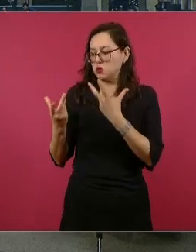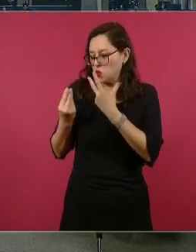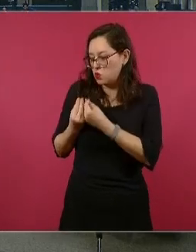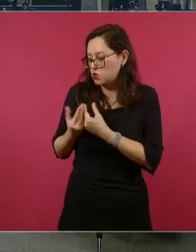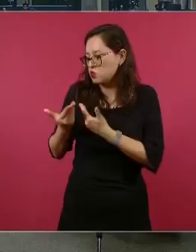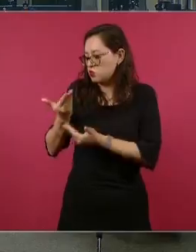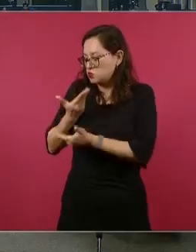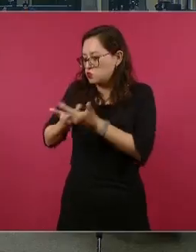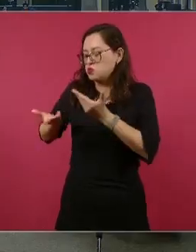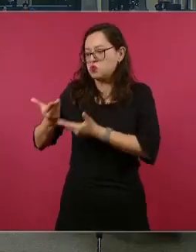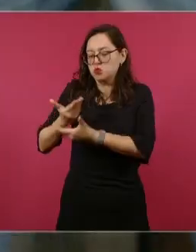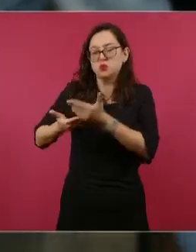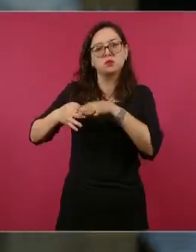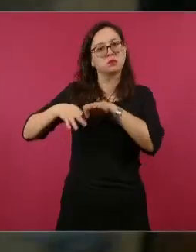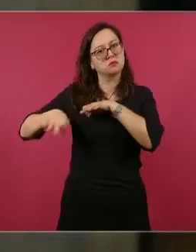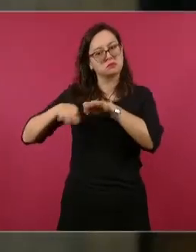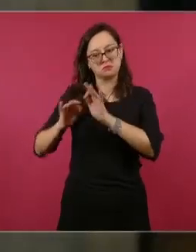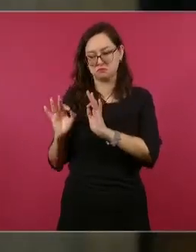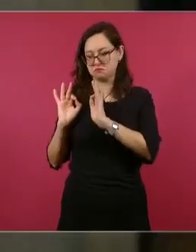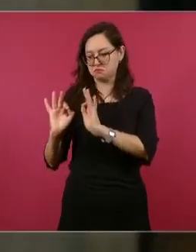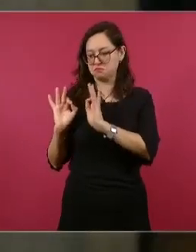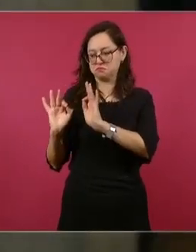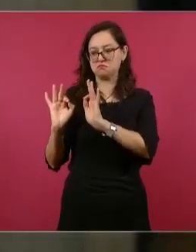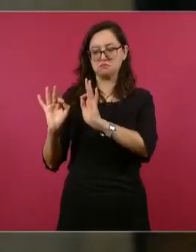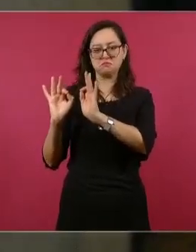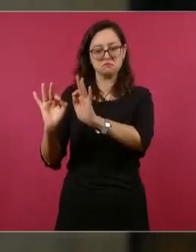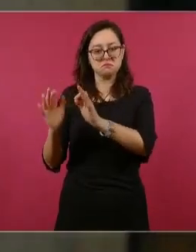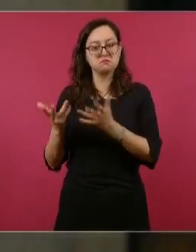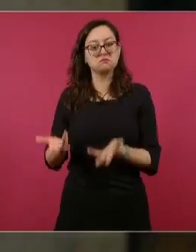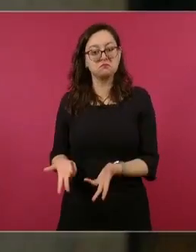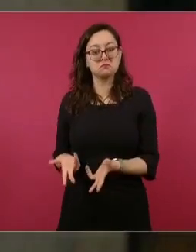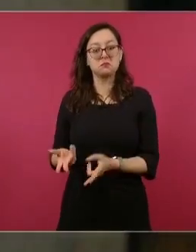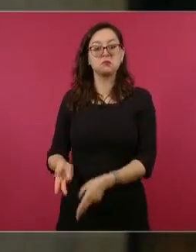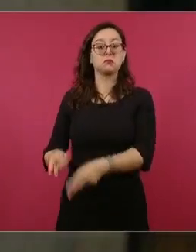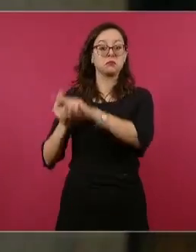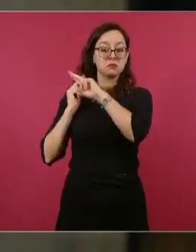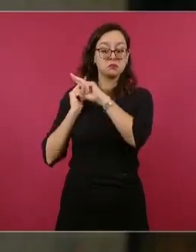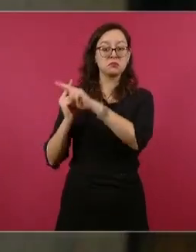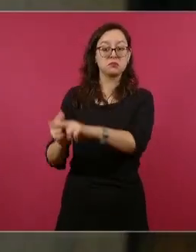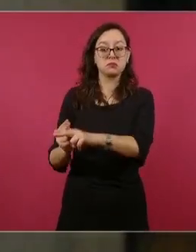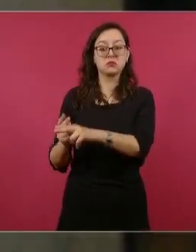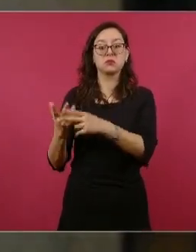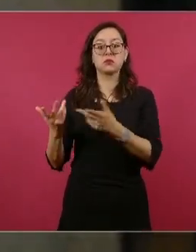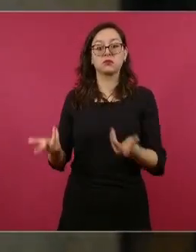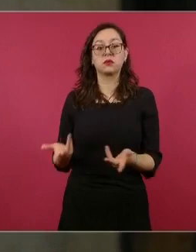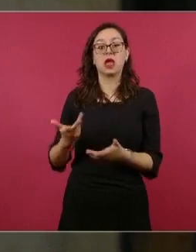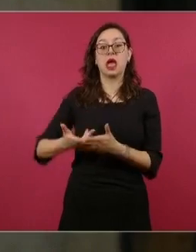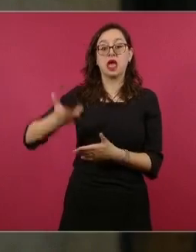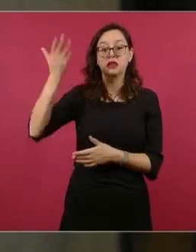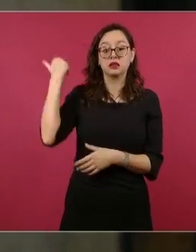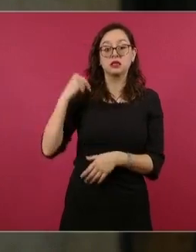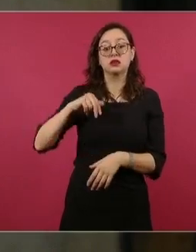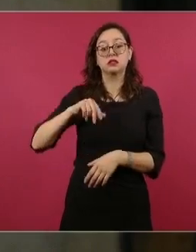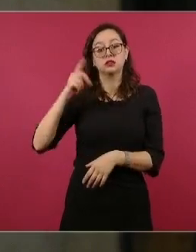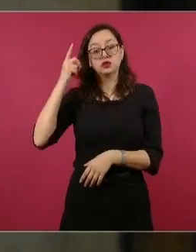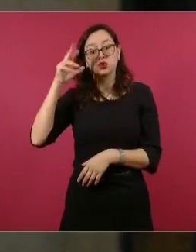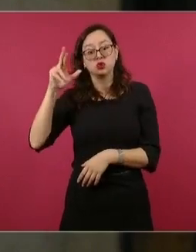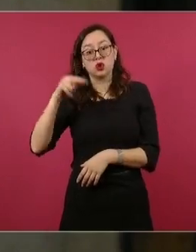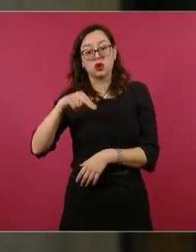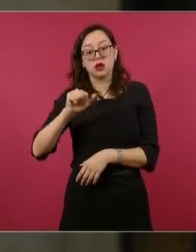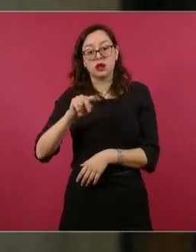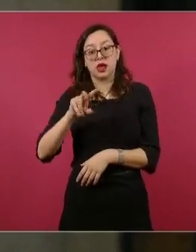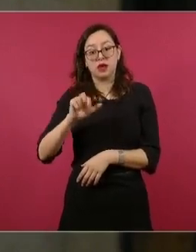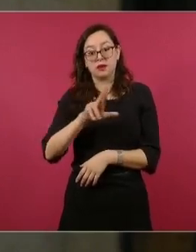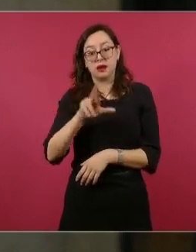cumpleaños va a sesionar gracias al apoyo del doctor Miguel Ángel Navarro, quiero decirle que el